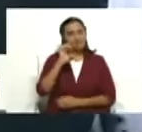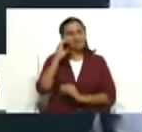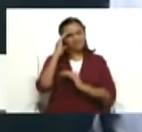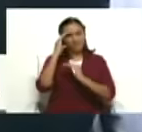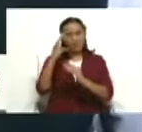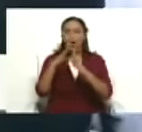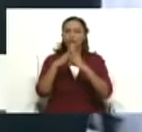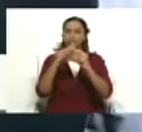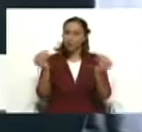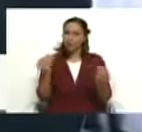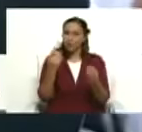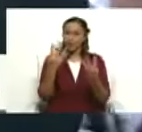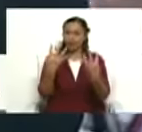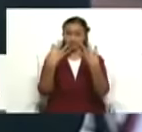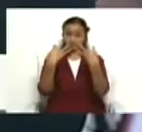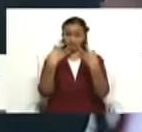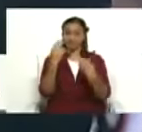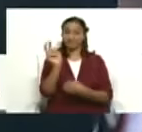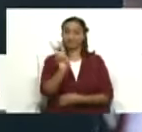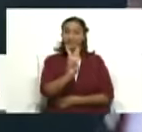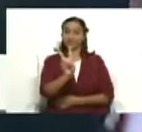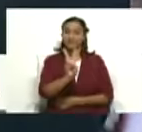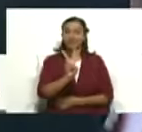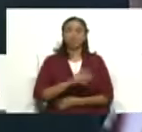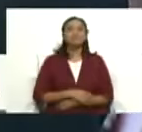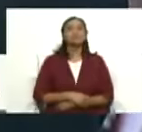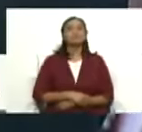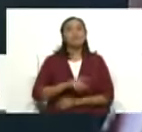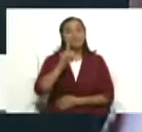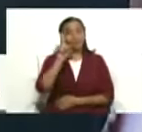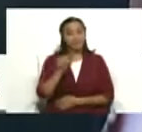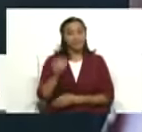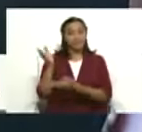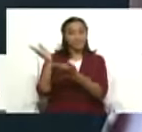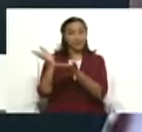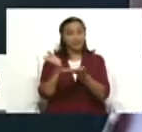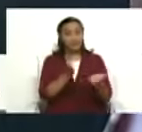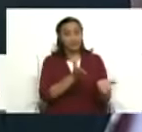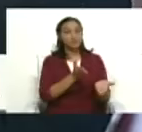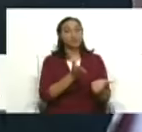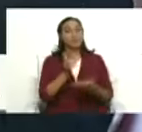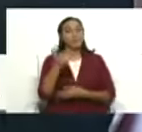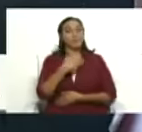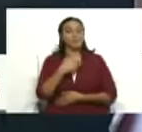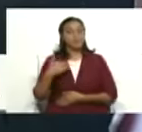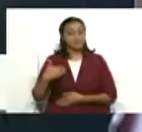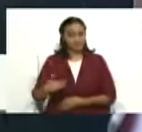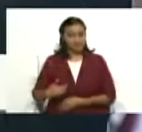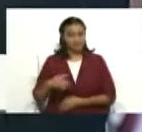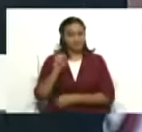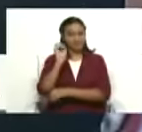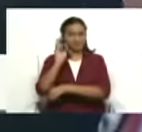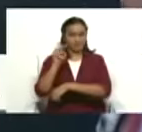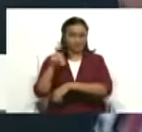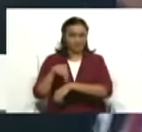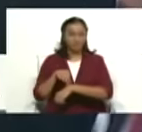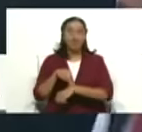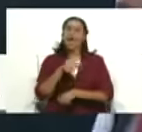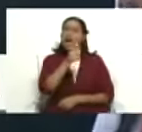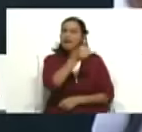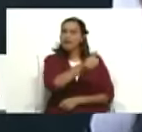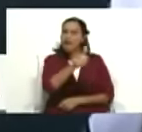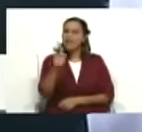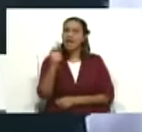Venezuela, darle la bienvenida, señor presidente, y a cada uno de ustedes, diputadas